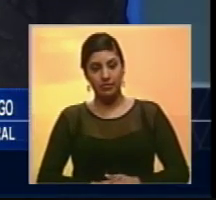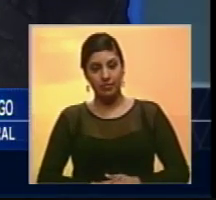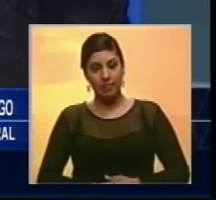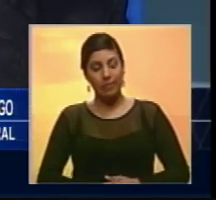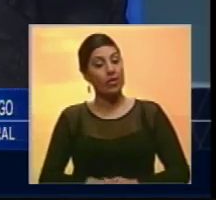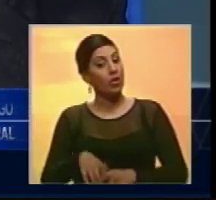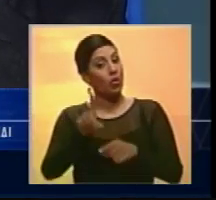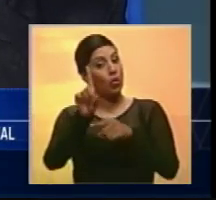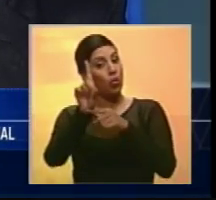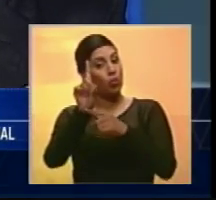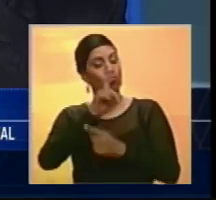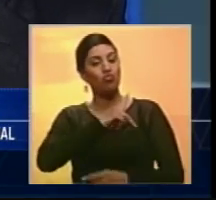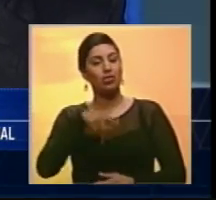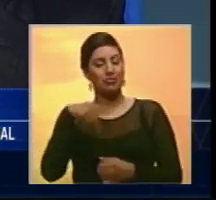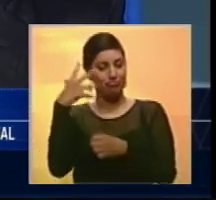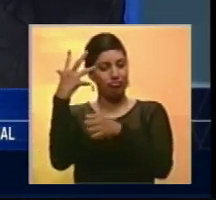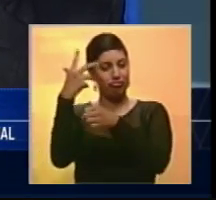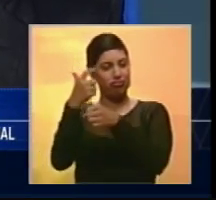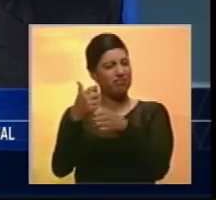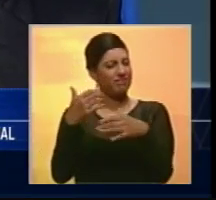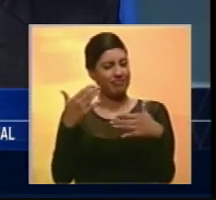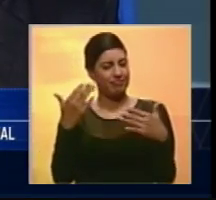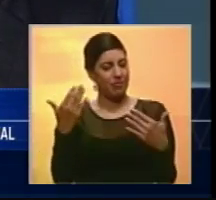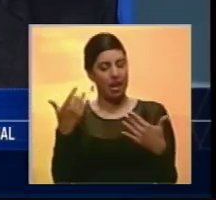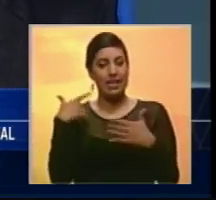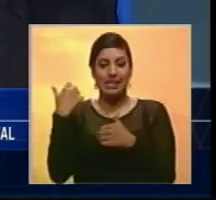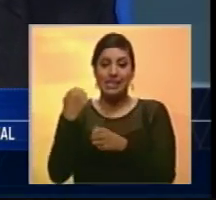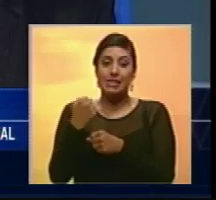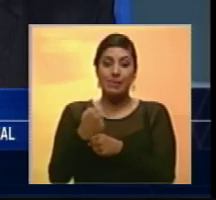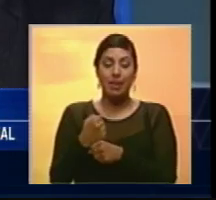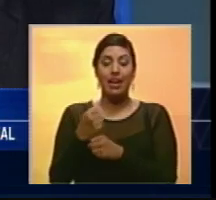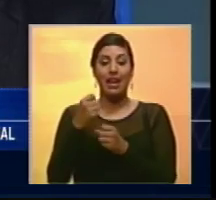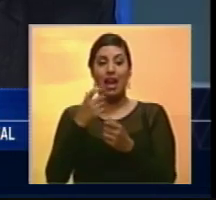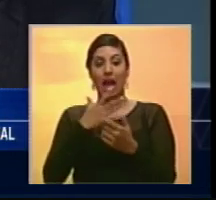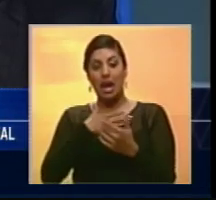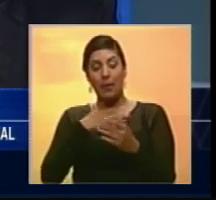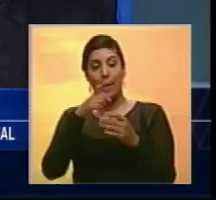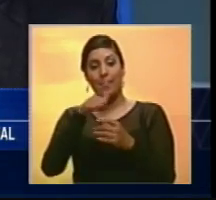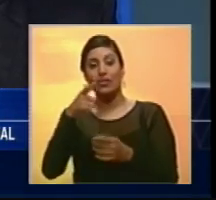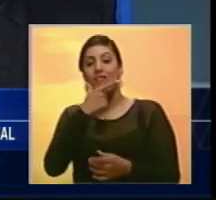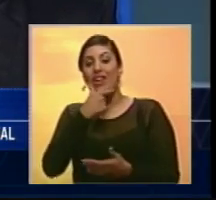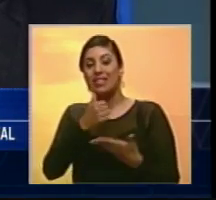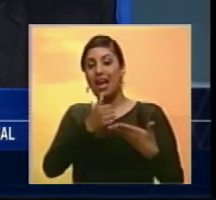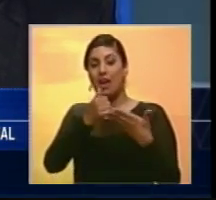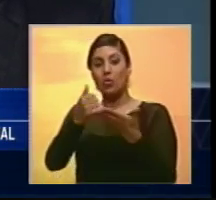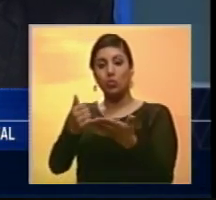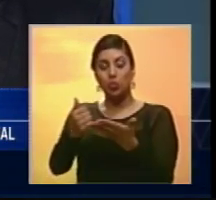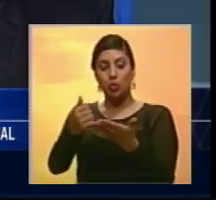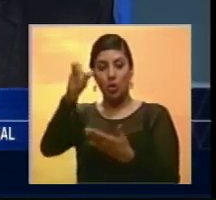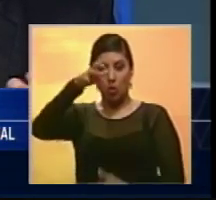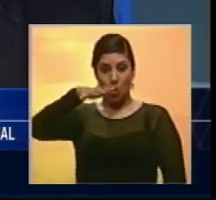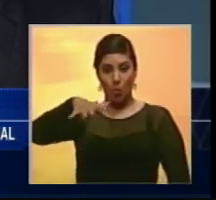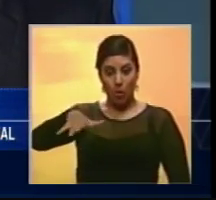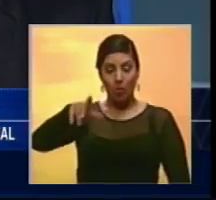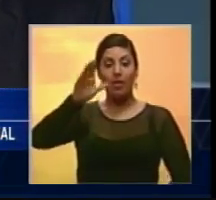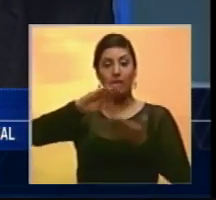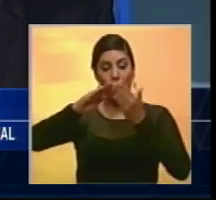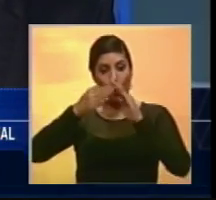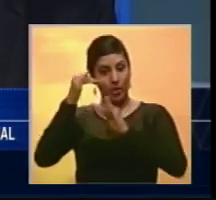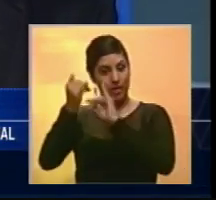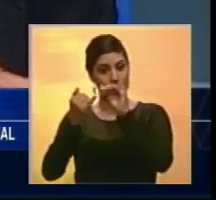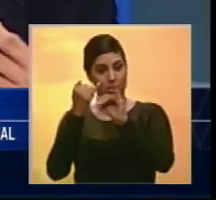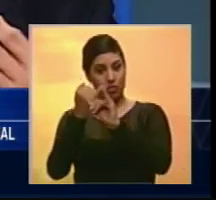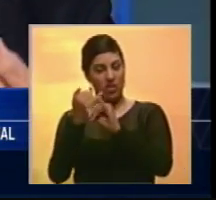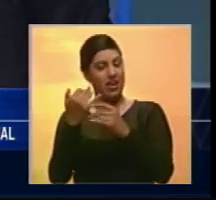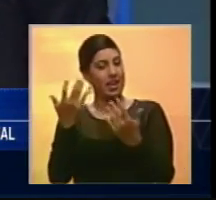Lo único que estamos esperando nosotros es lo que está esperando los mediadores, los facilitadores, el pueblo y la comunidad